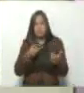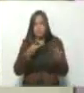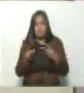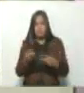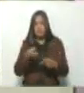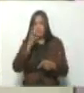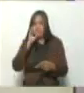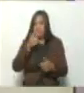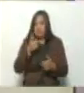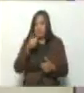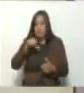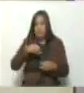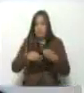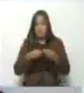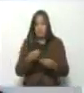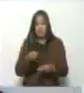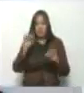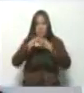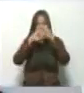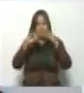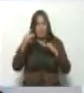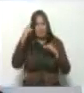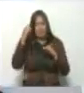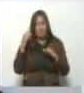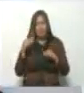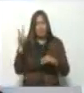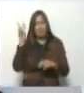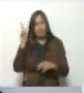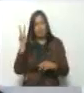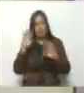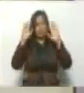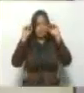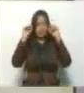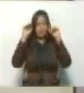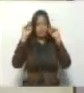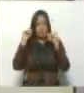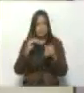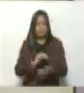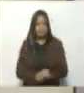estuvo el café? Feliz día, Venezuela. Buenísimo. Nos vemos y nos escuchamos mañana nuevamente. Saludos. Chao.